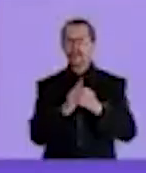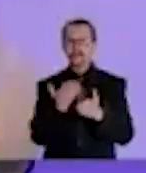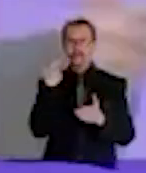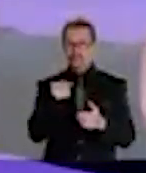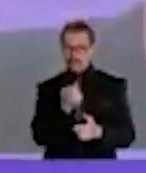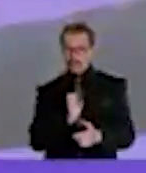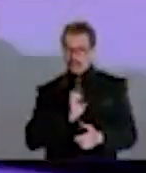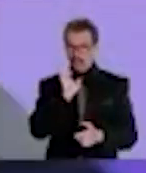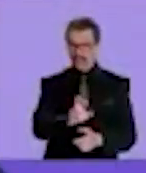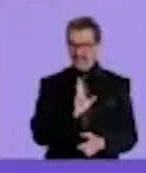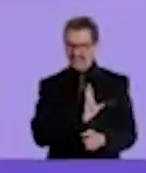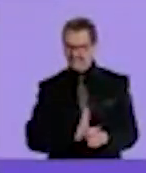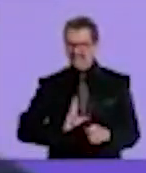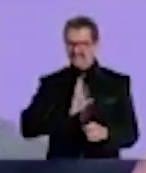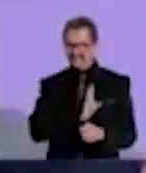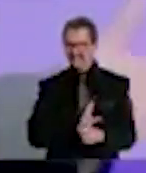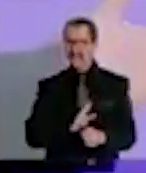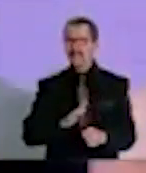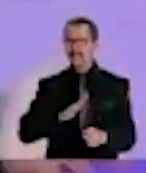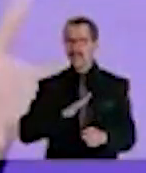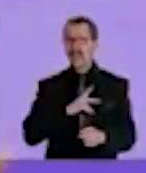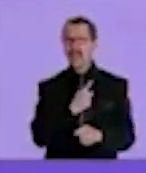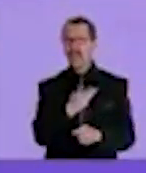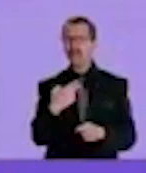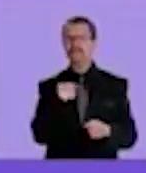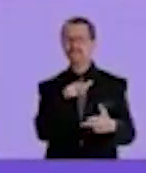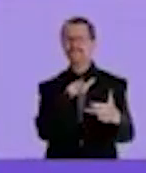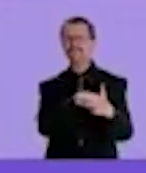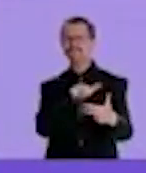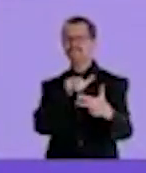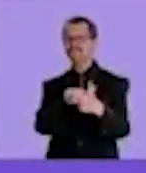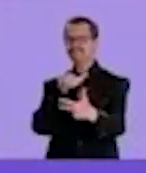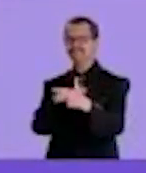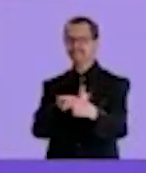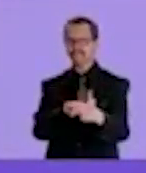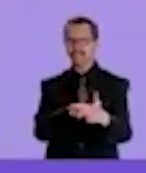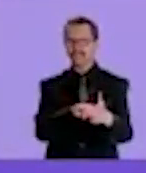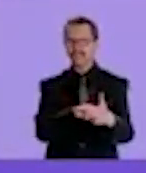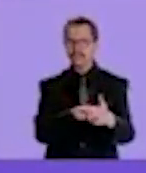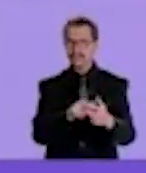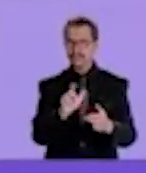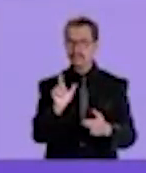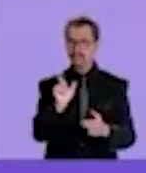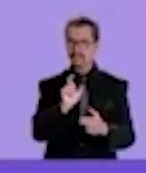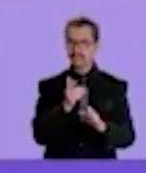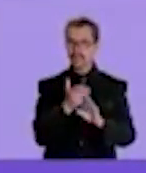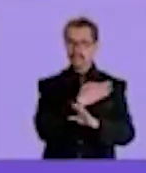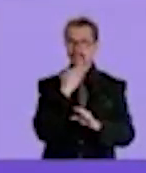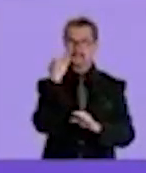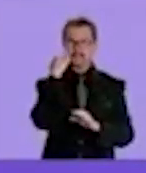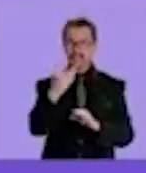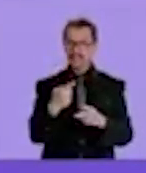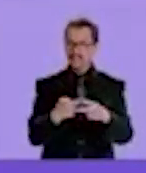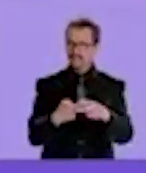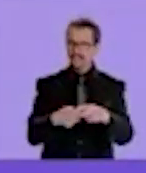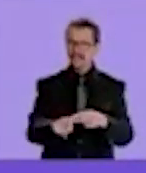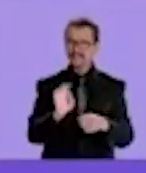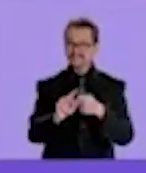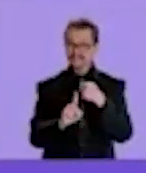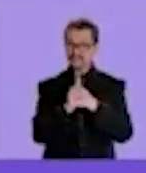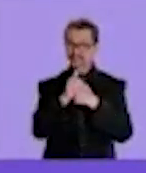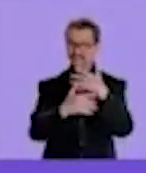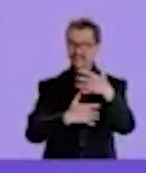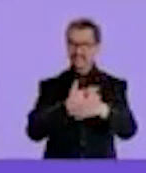este debieron haber presentado denuncias en la onu desde el principio yo lo voy a hacer